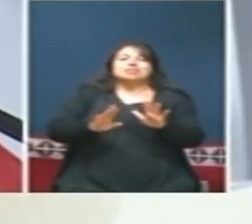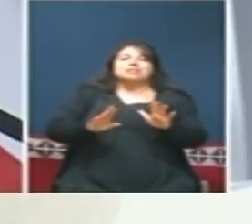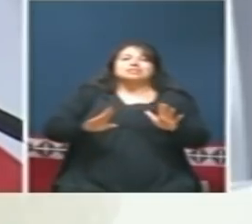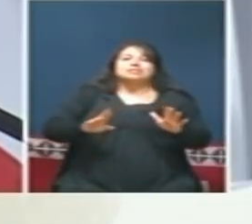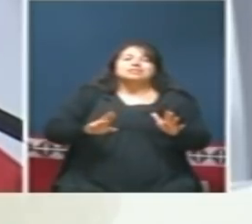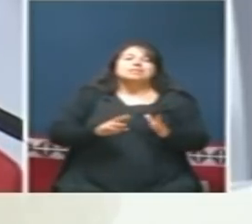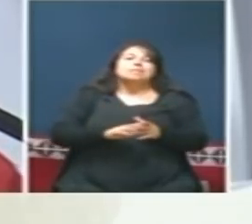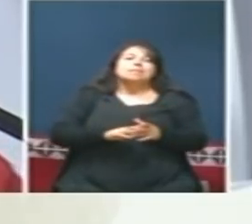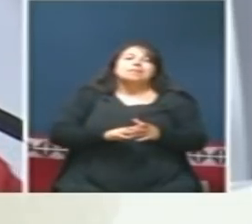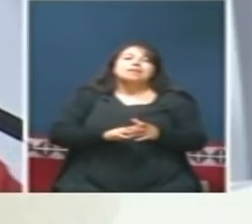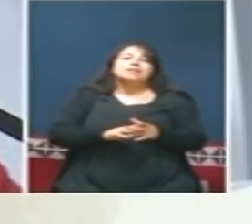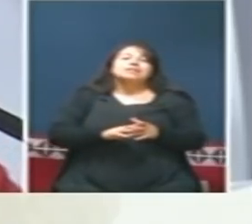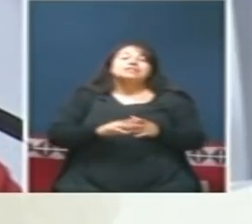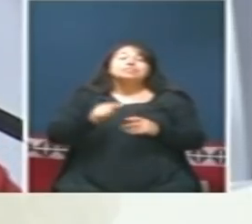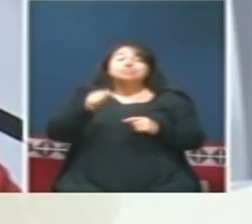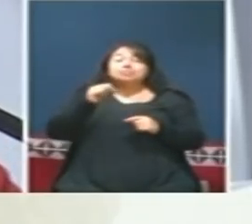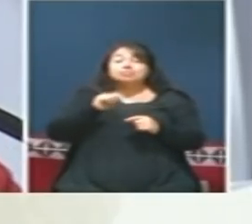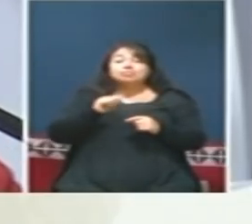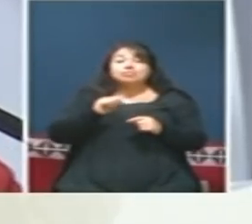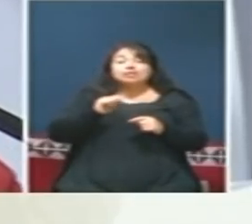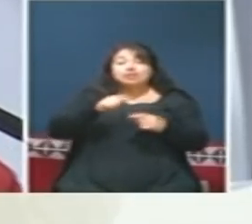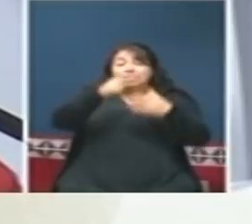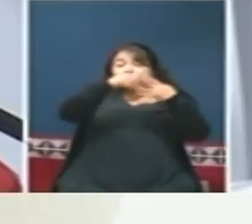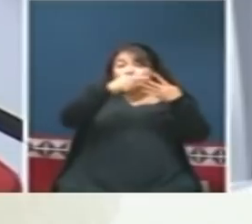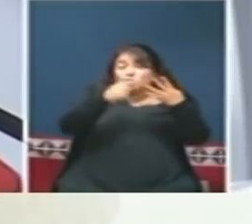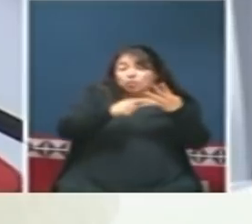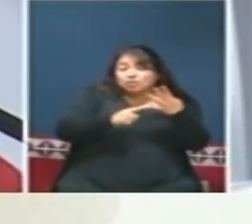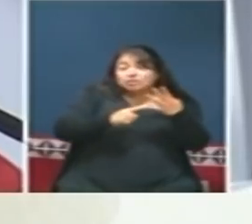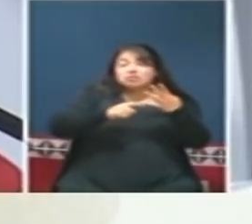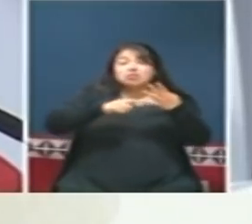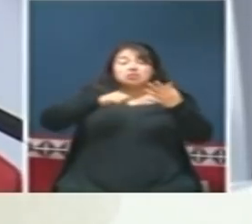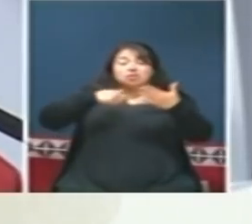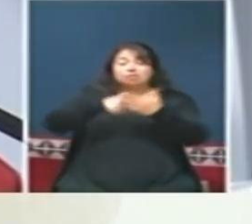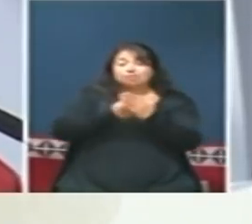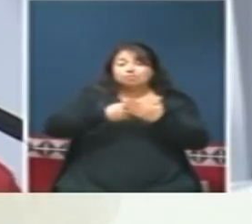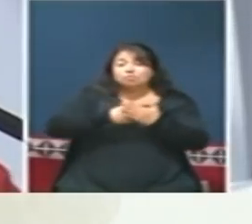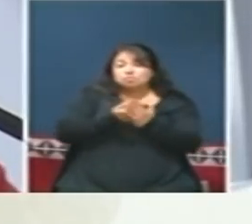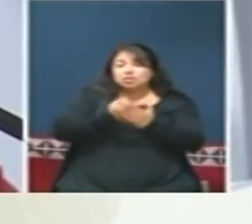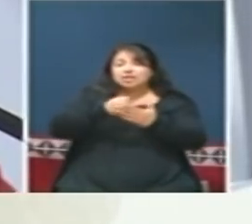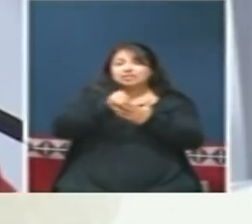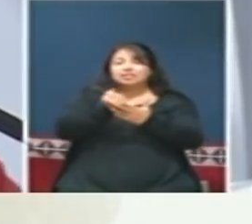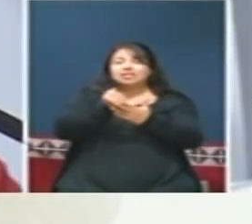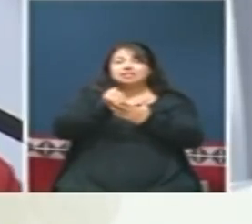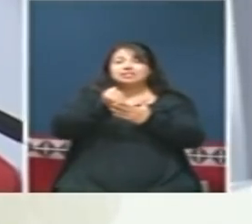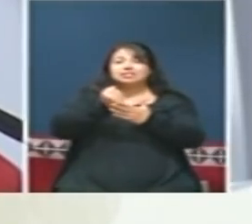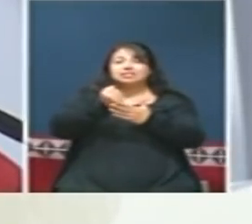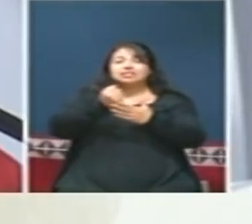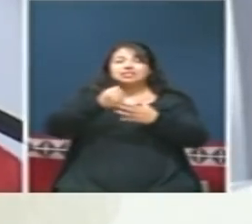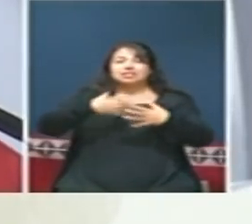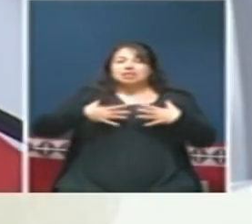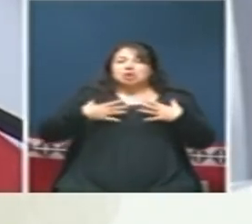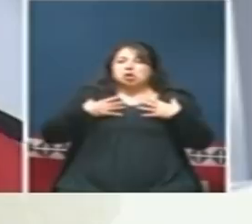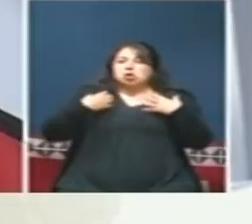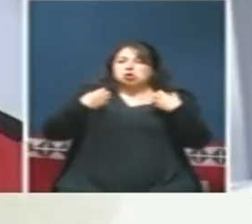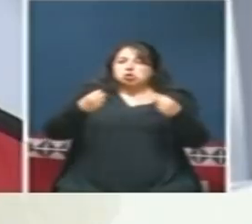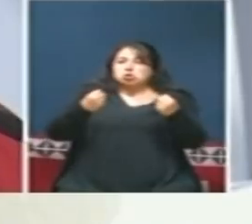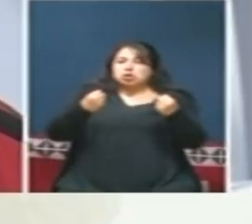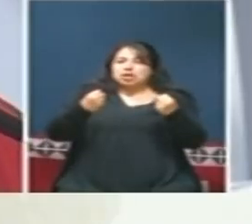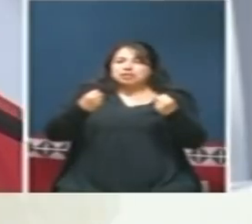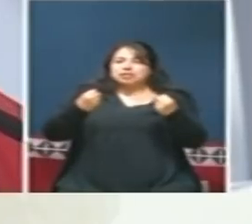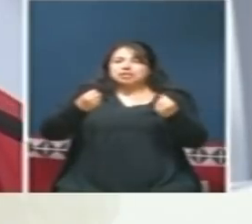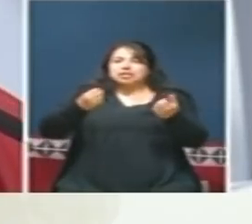chiedo oggi ai nostri martiri che ci diano fantasia, coraggio per la